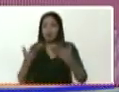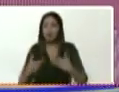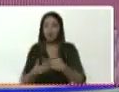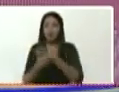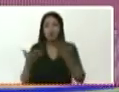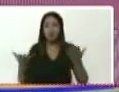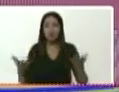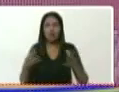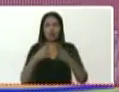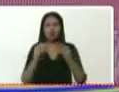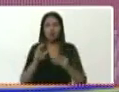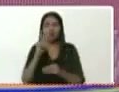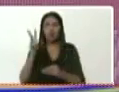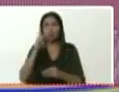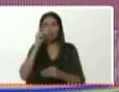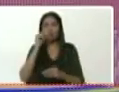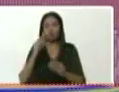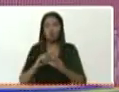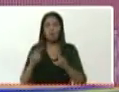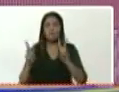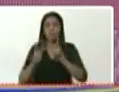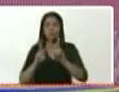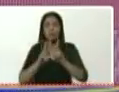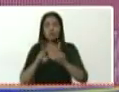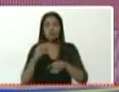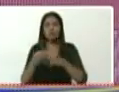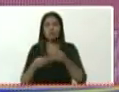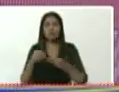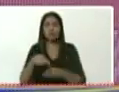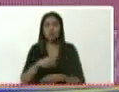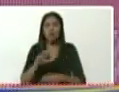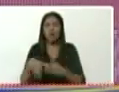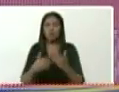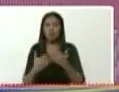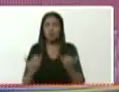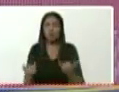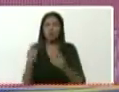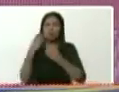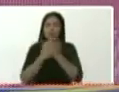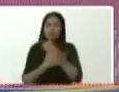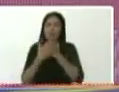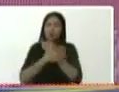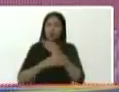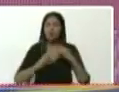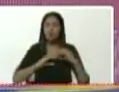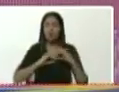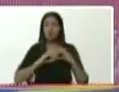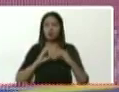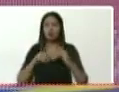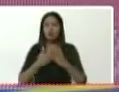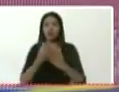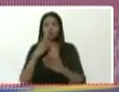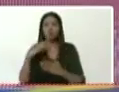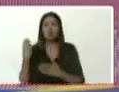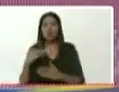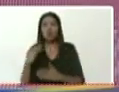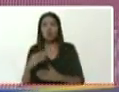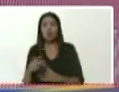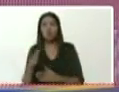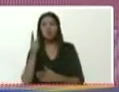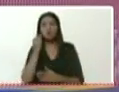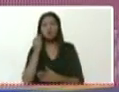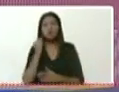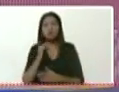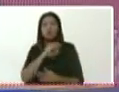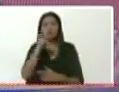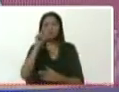quiero dar a todos los viviendas venezolanos desde lo más tierno del corazón de esta joven, Sugelín